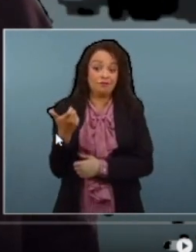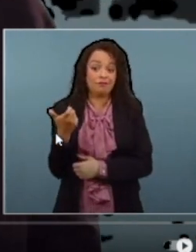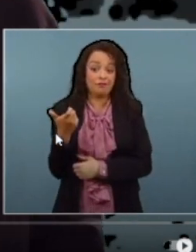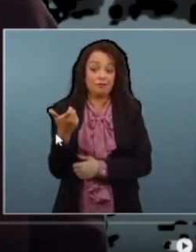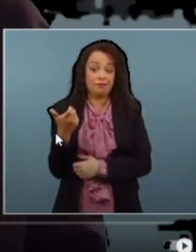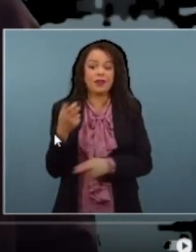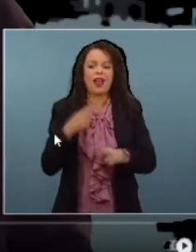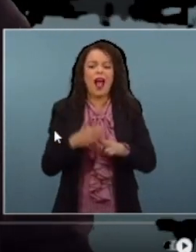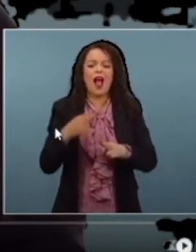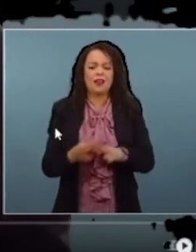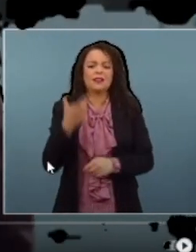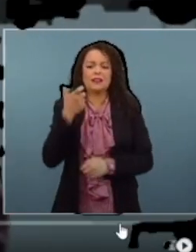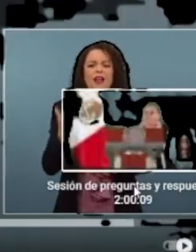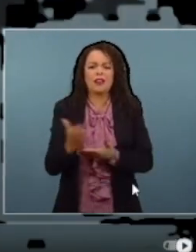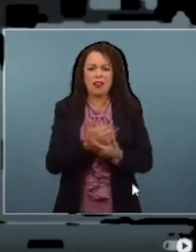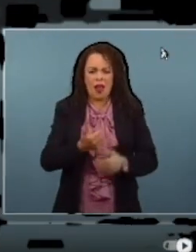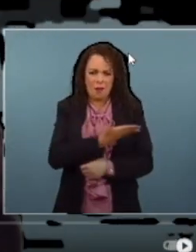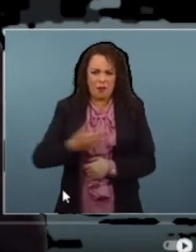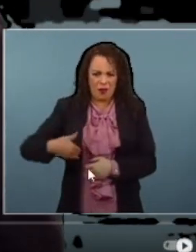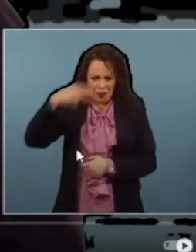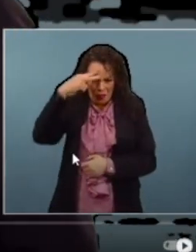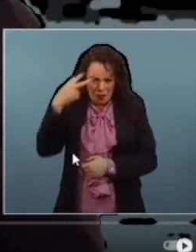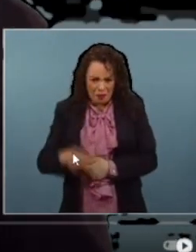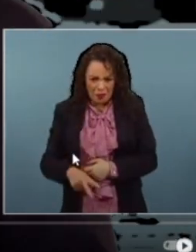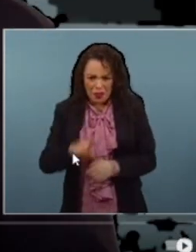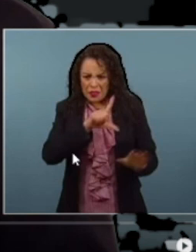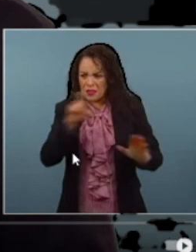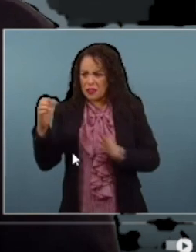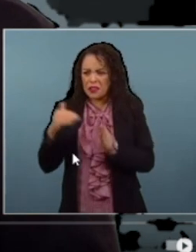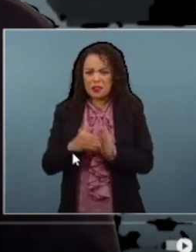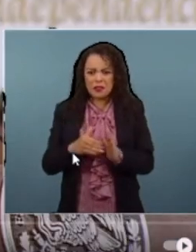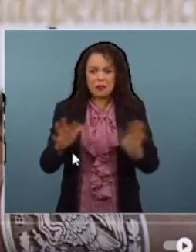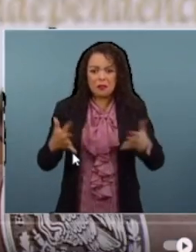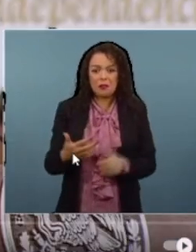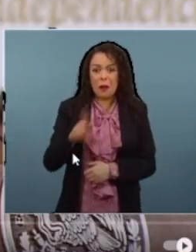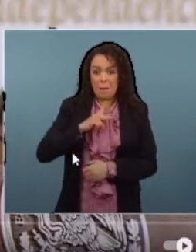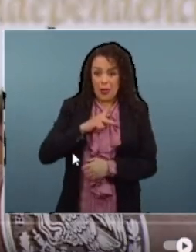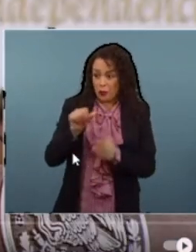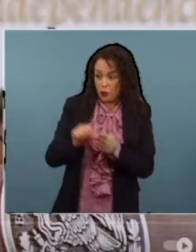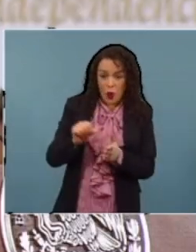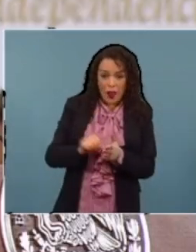el presidente de México, ¿no? Porque 700 mil son como 6 meses de mi sueldo.